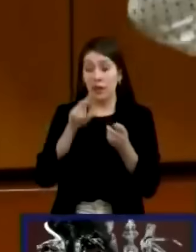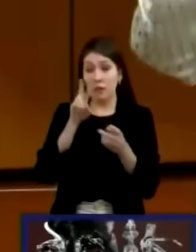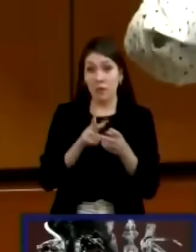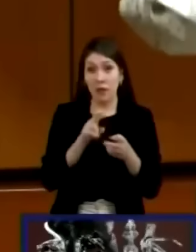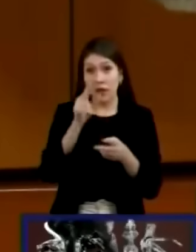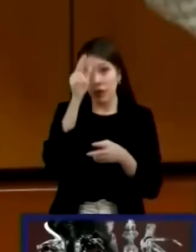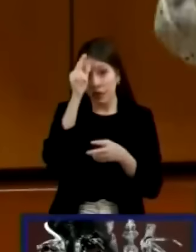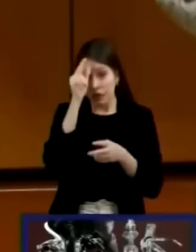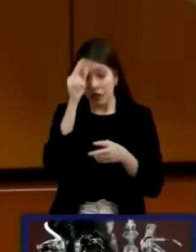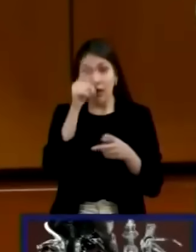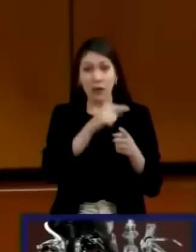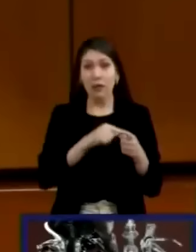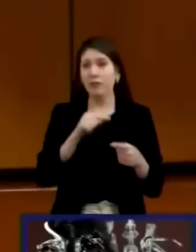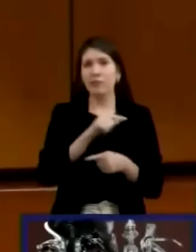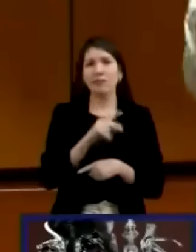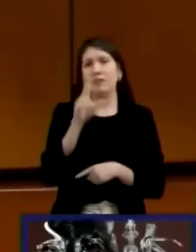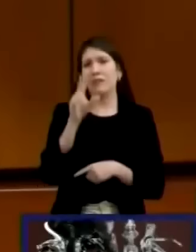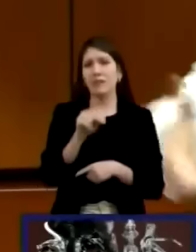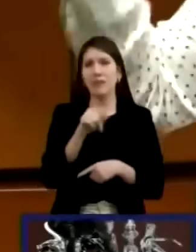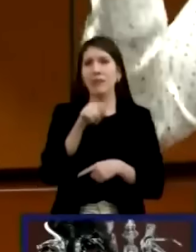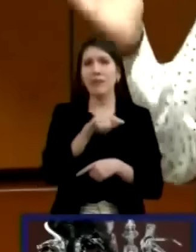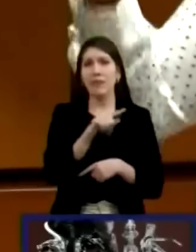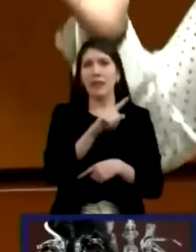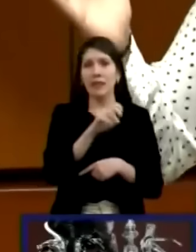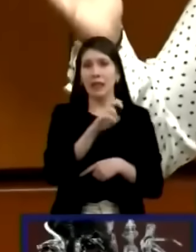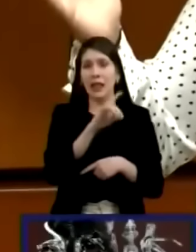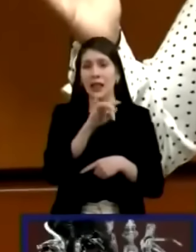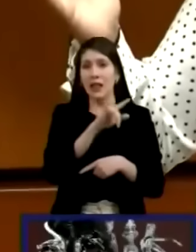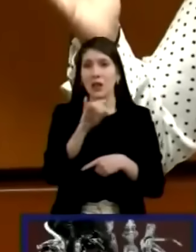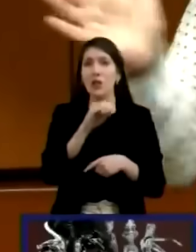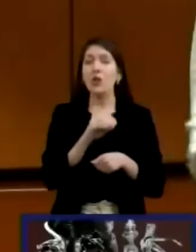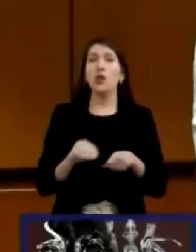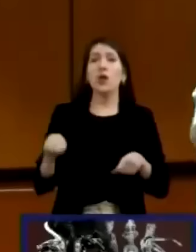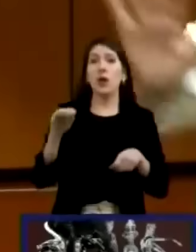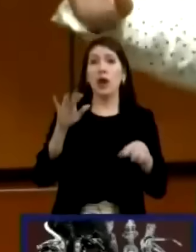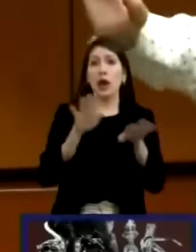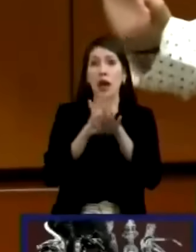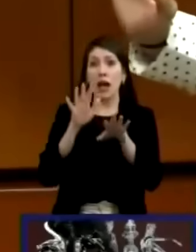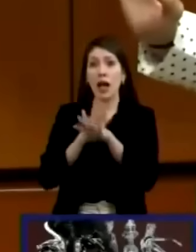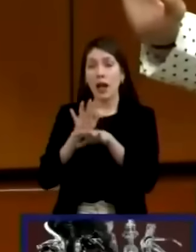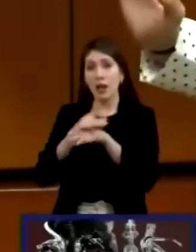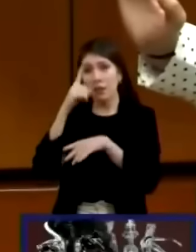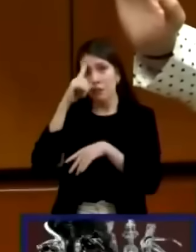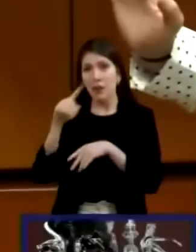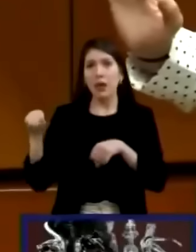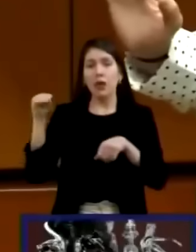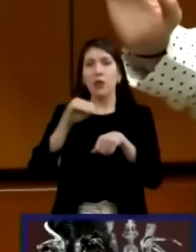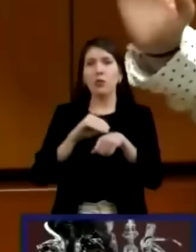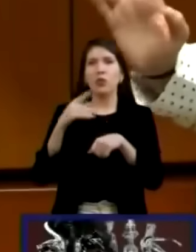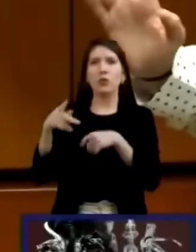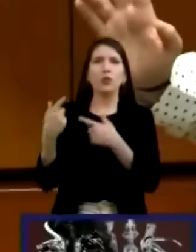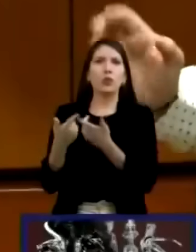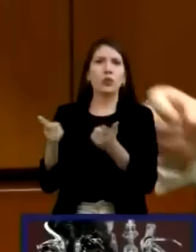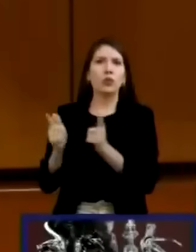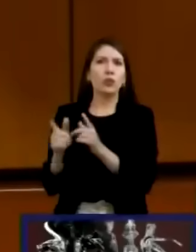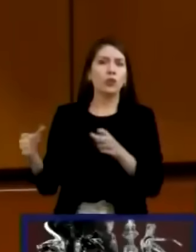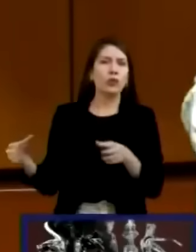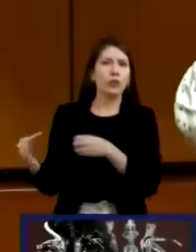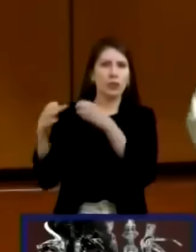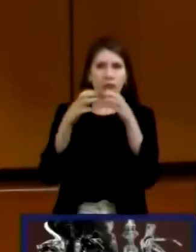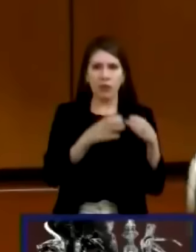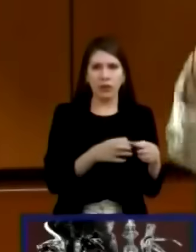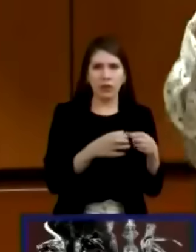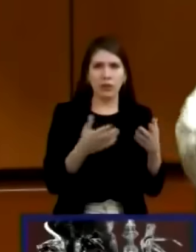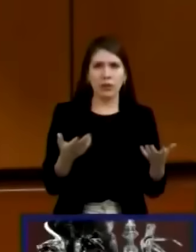ver, Zedillo cambió a la Corte para poner sedillistas. Eso es así de claro. No dio